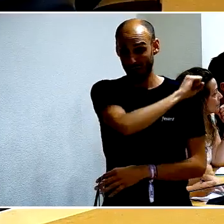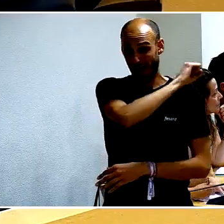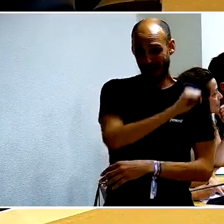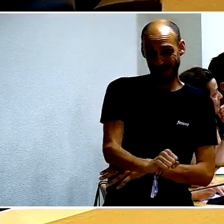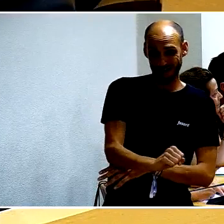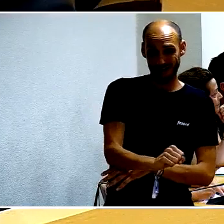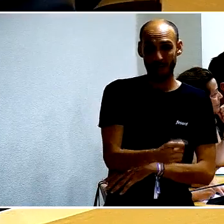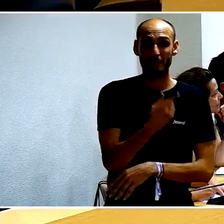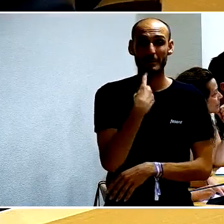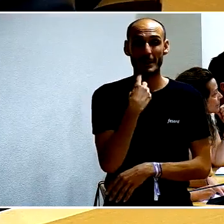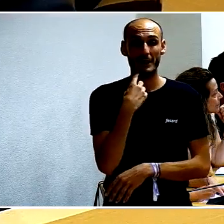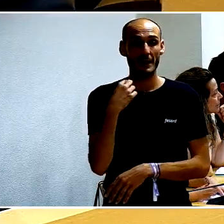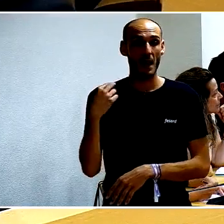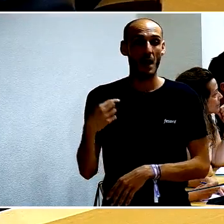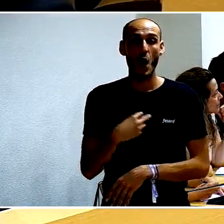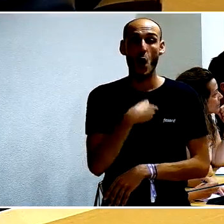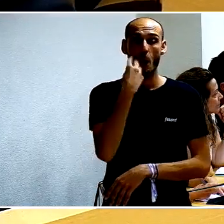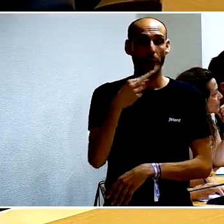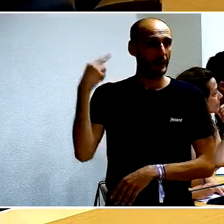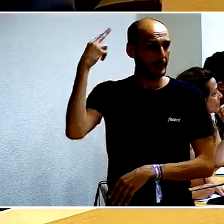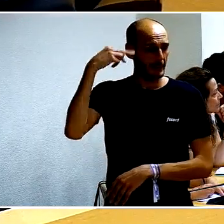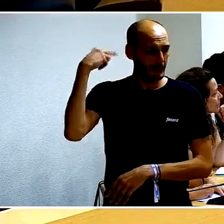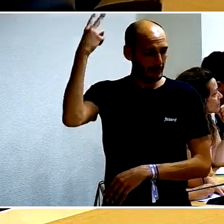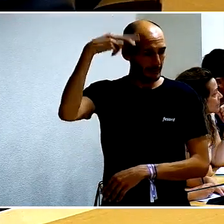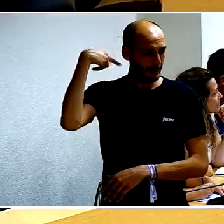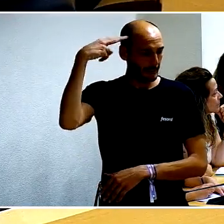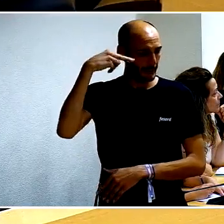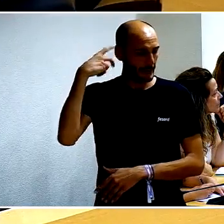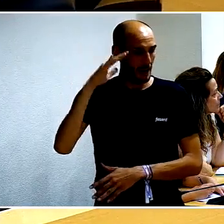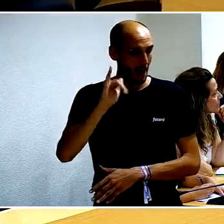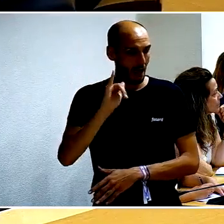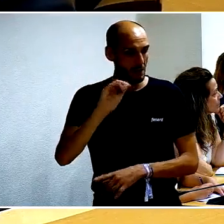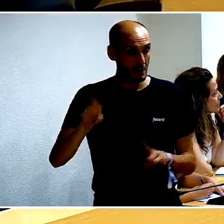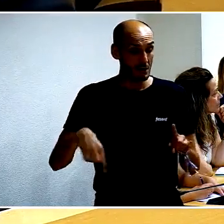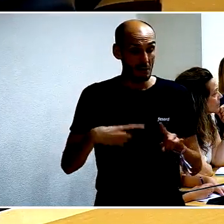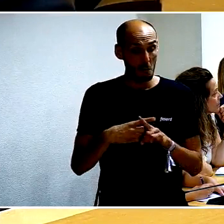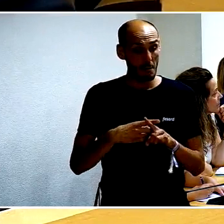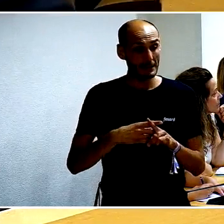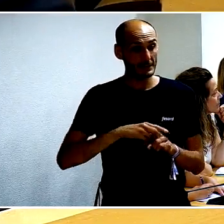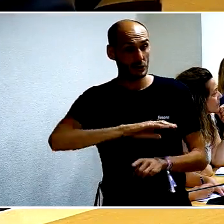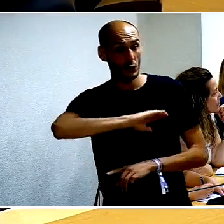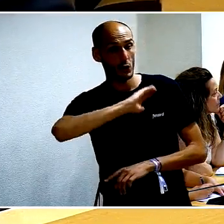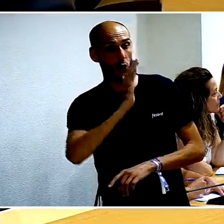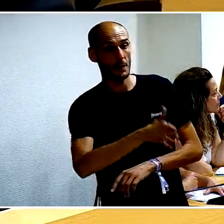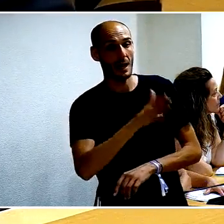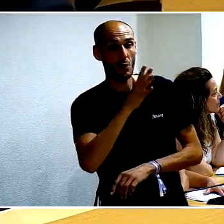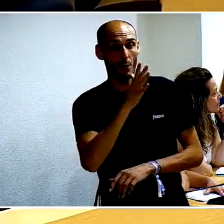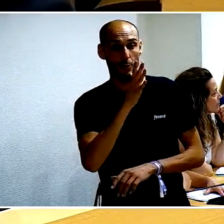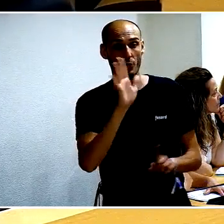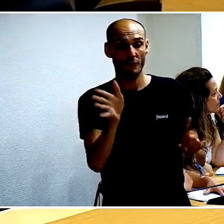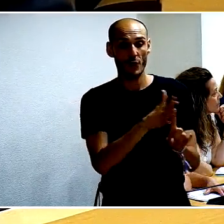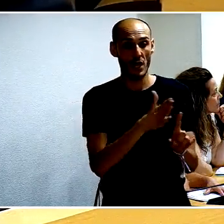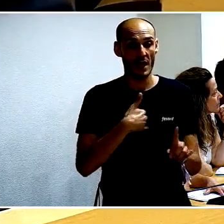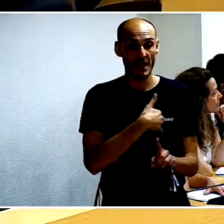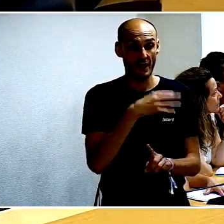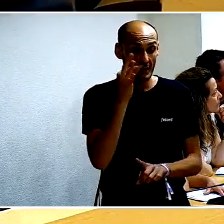oía voces y además no fue condenado por un delito de violencia de género, porque la ley, como no había